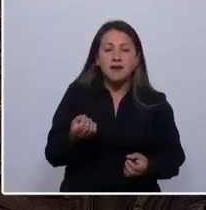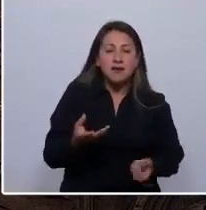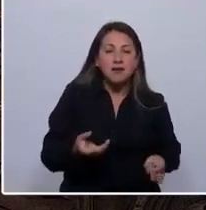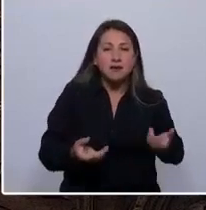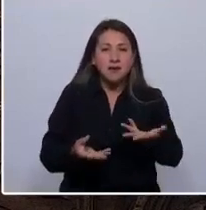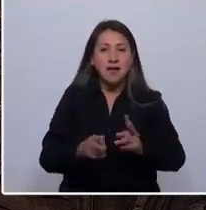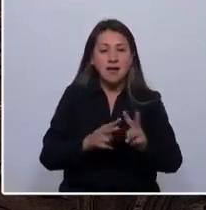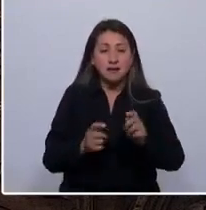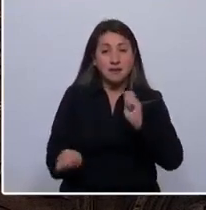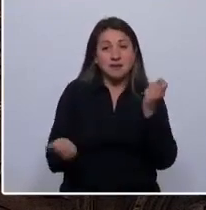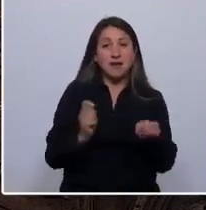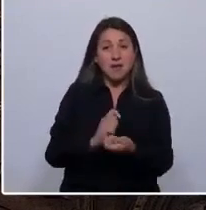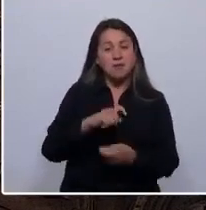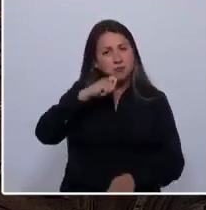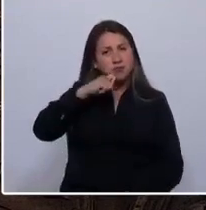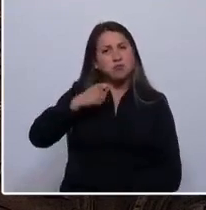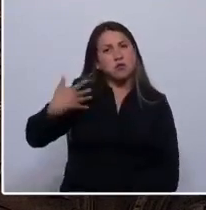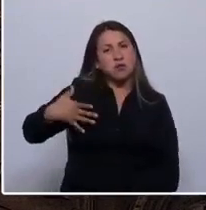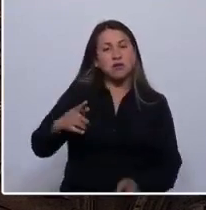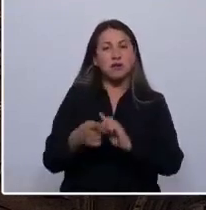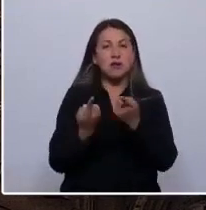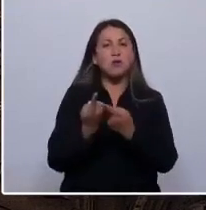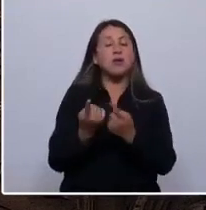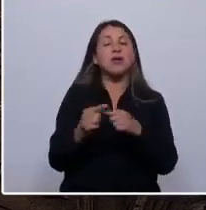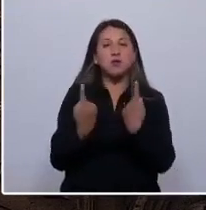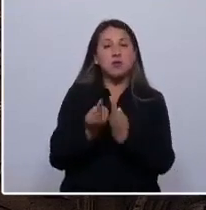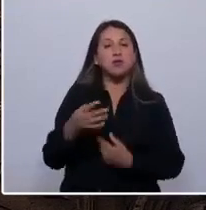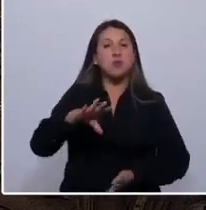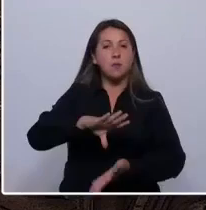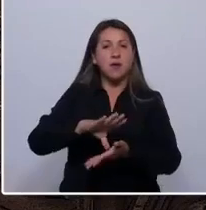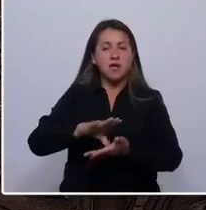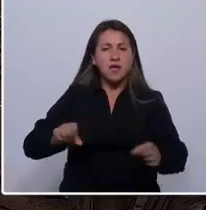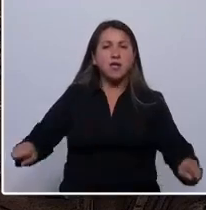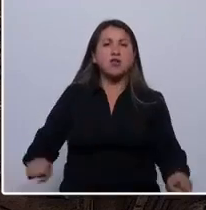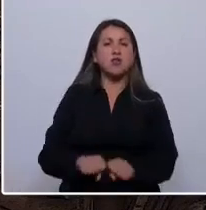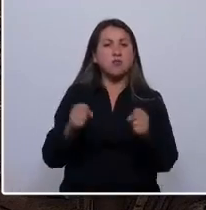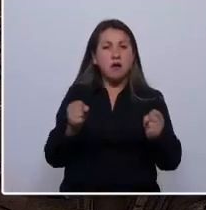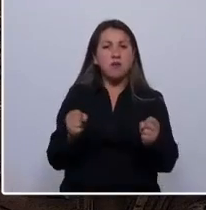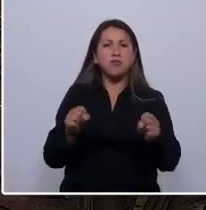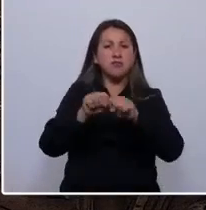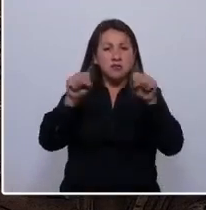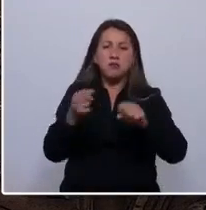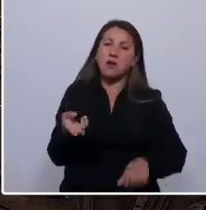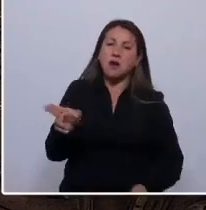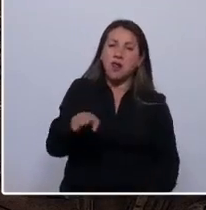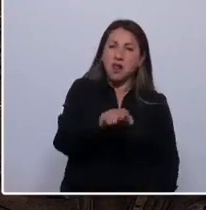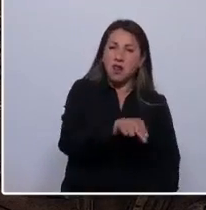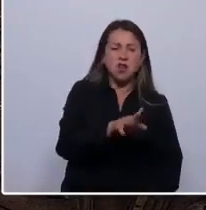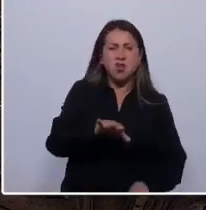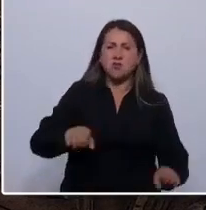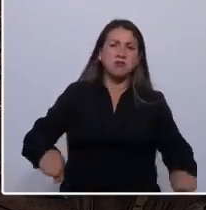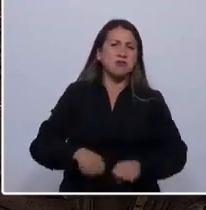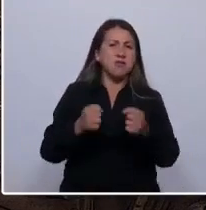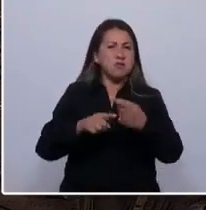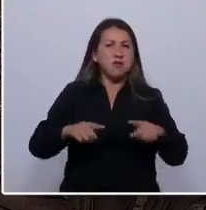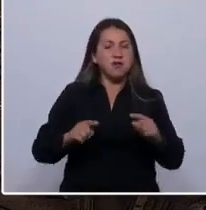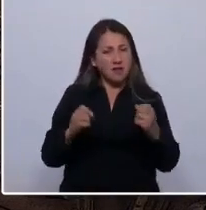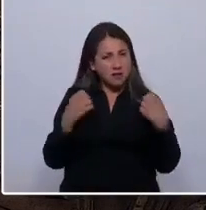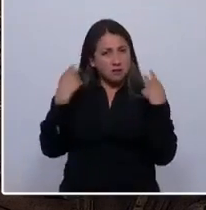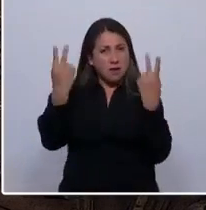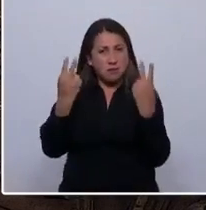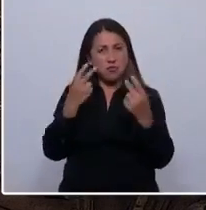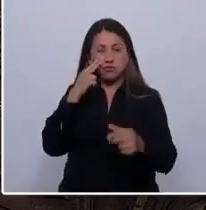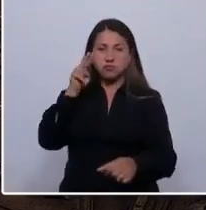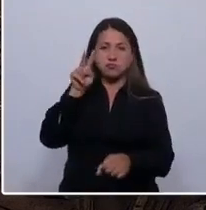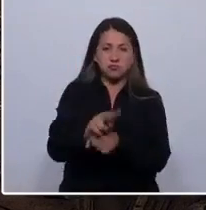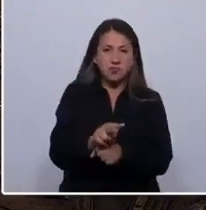generar cambios significativos en nuestro país. Rompamos esquemas. Atrevámonos. He sido